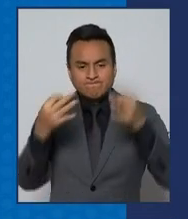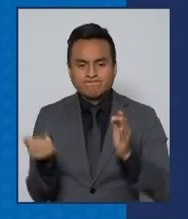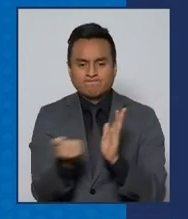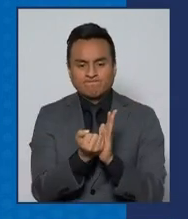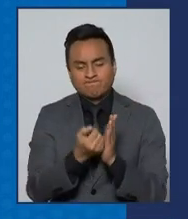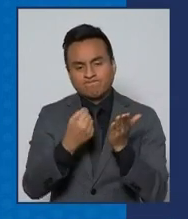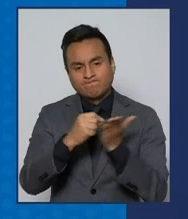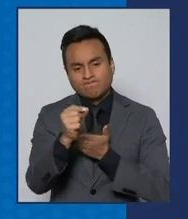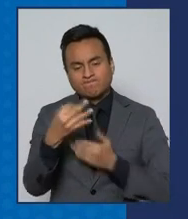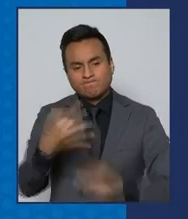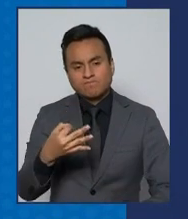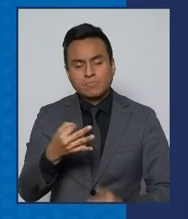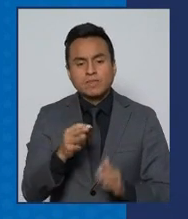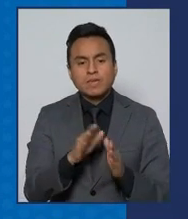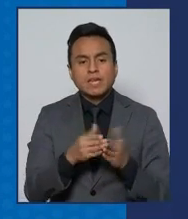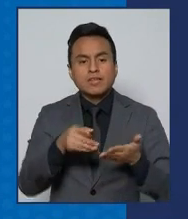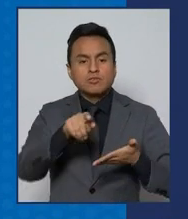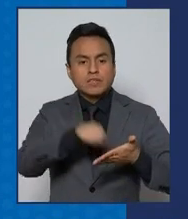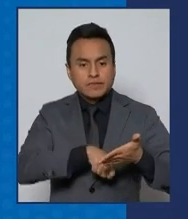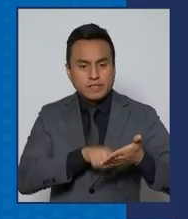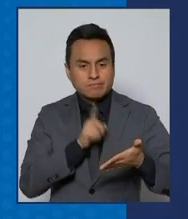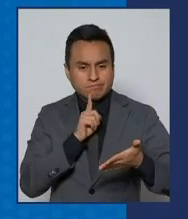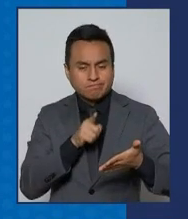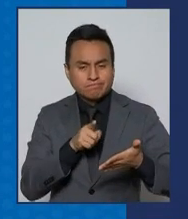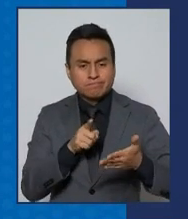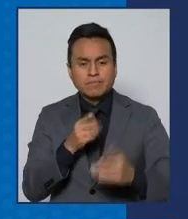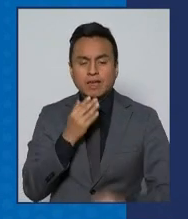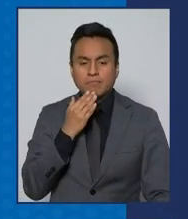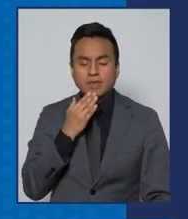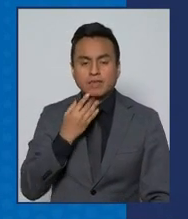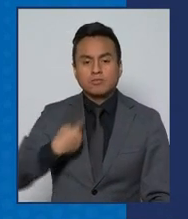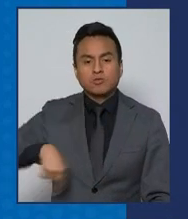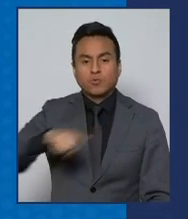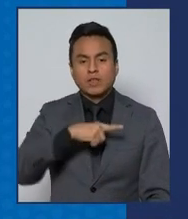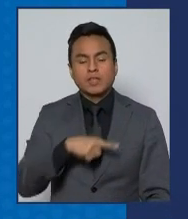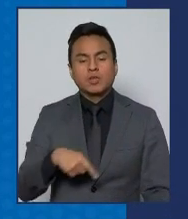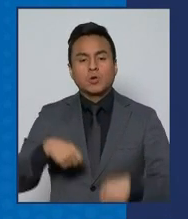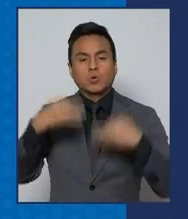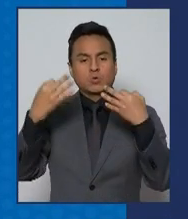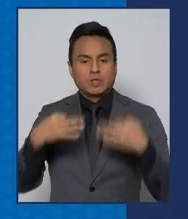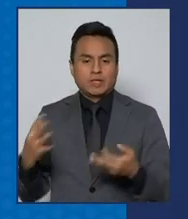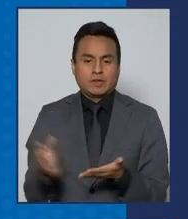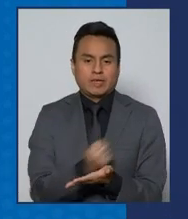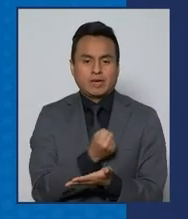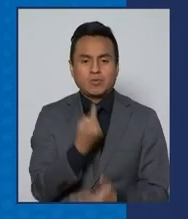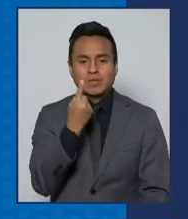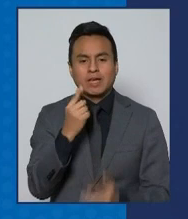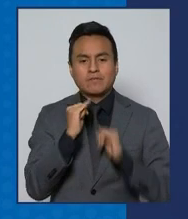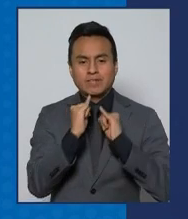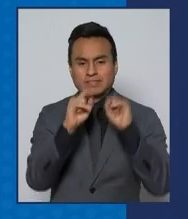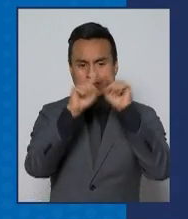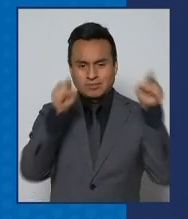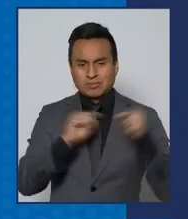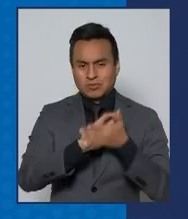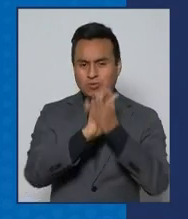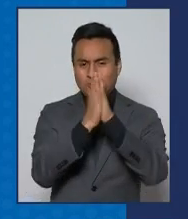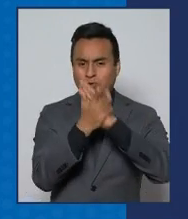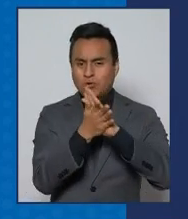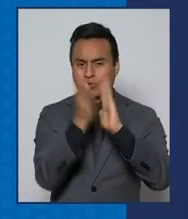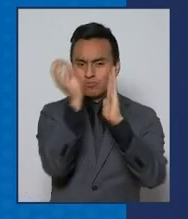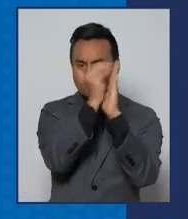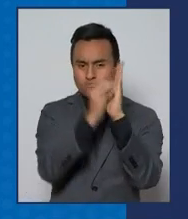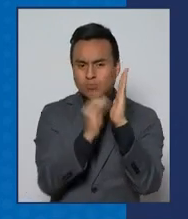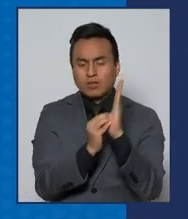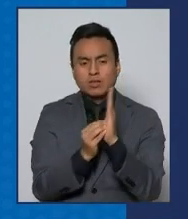certificados en el registro civil y asimismo hemos logrado consolidar en una sola base de datos todos